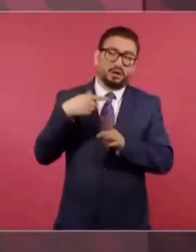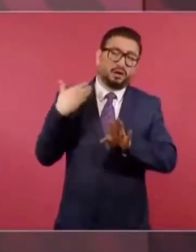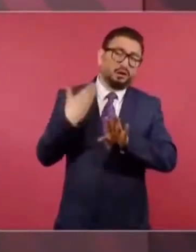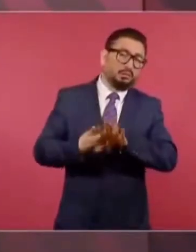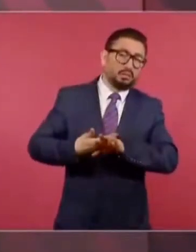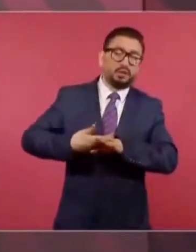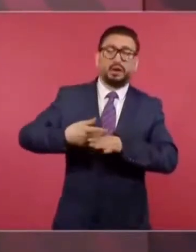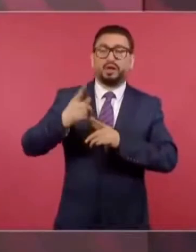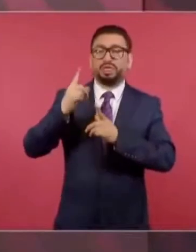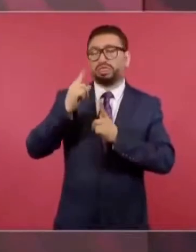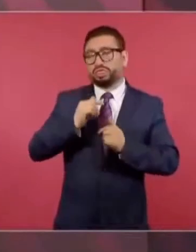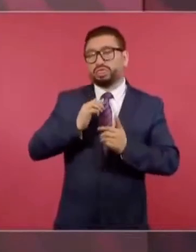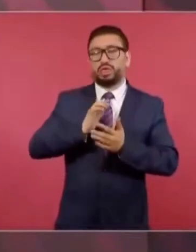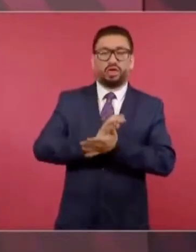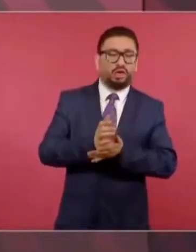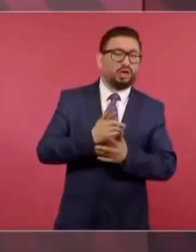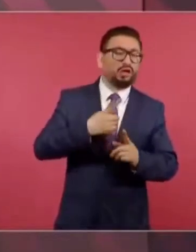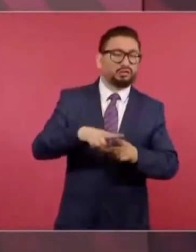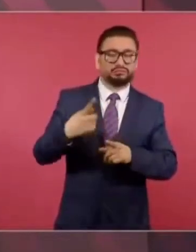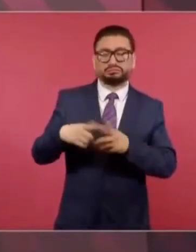de humillación.